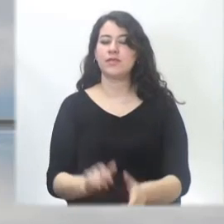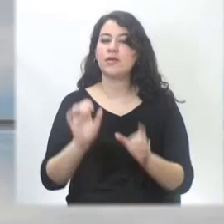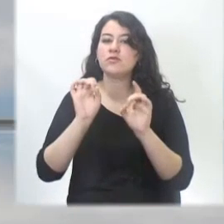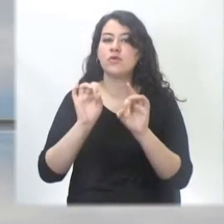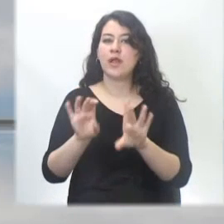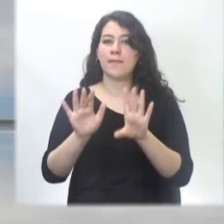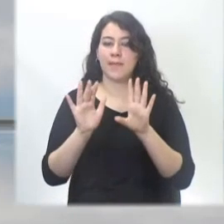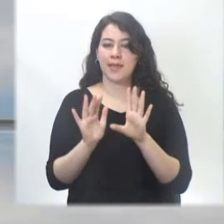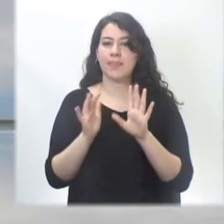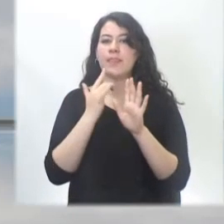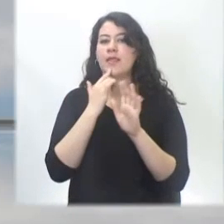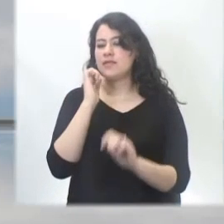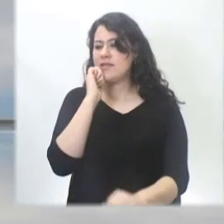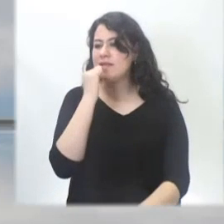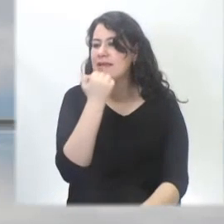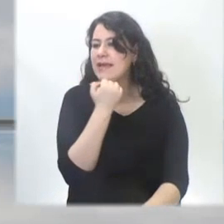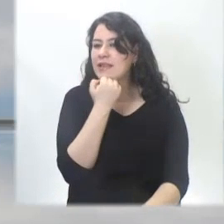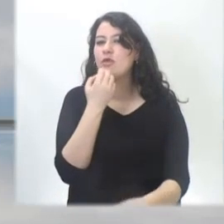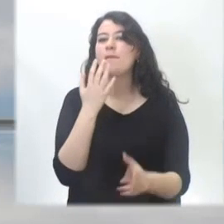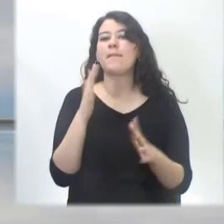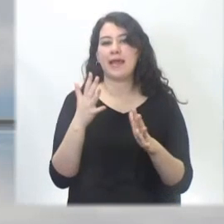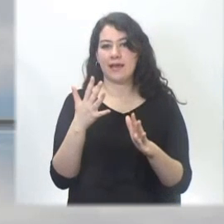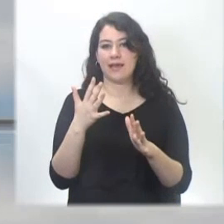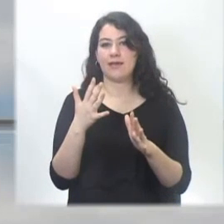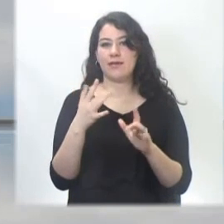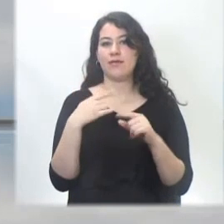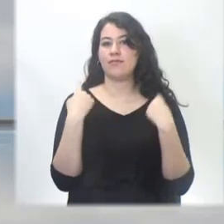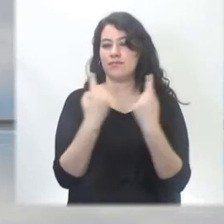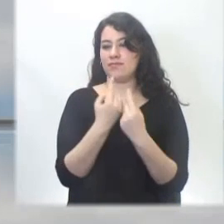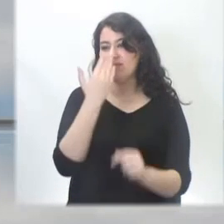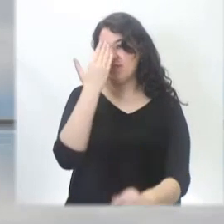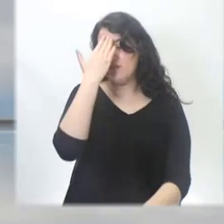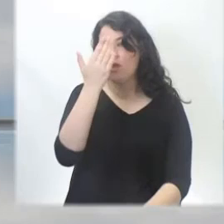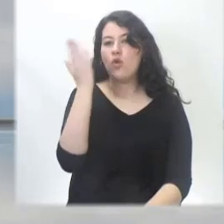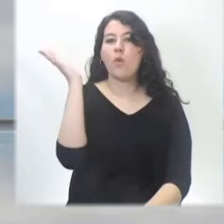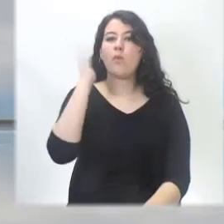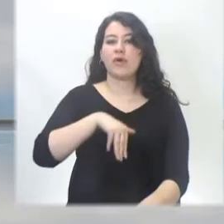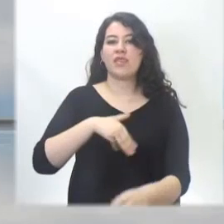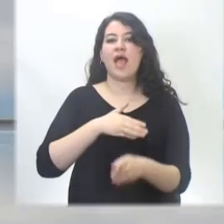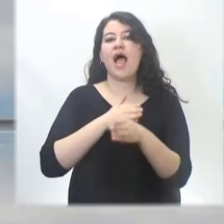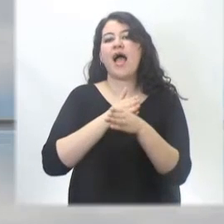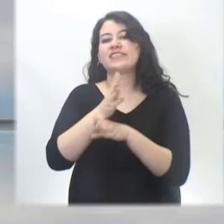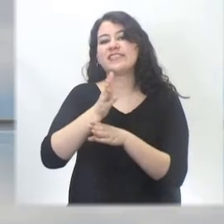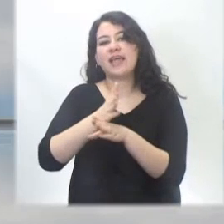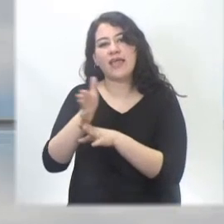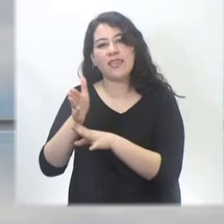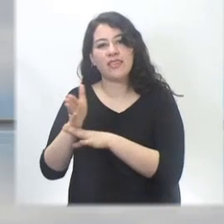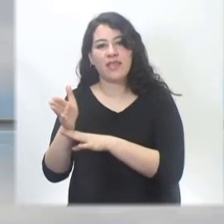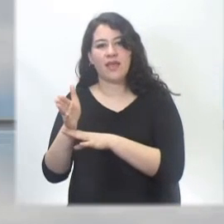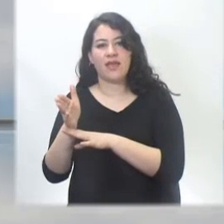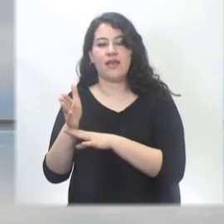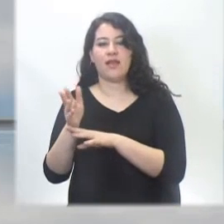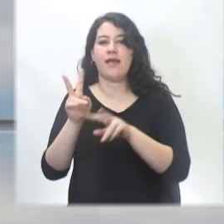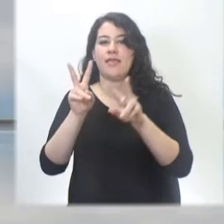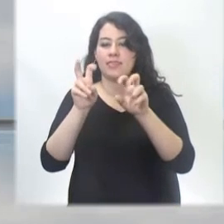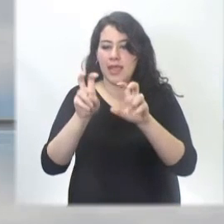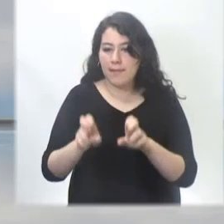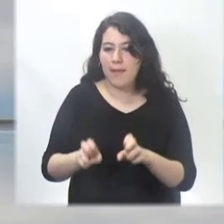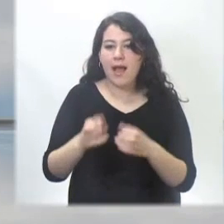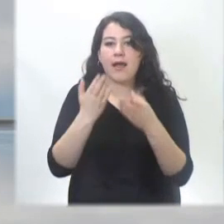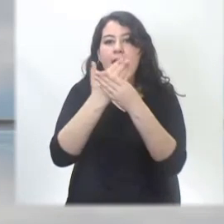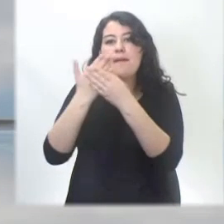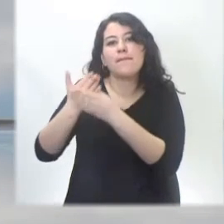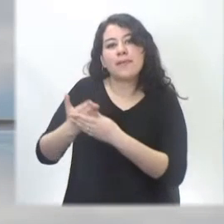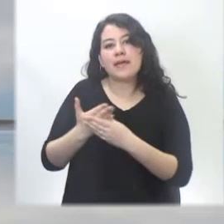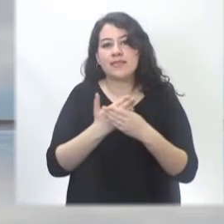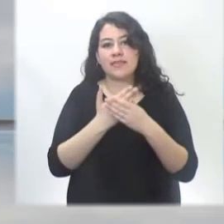Solamente se hace en secreto para que la oposición no pueda llegar al conjunto de los aspectos que hacen a la carpeta